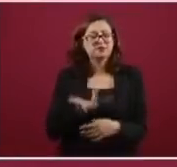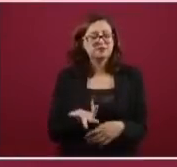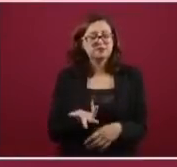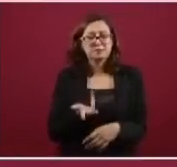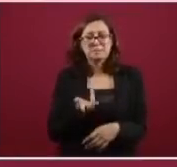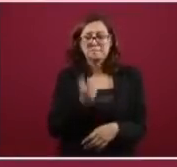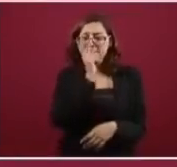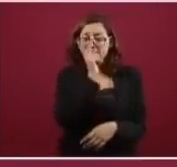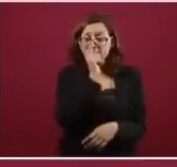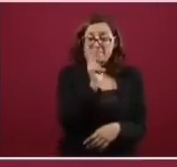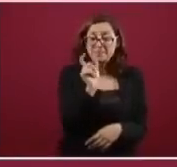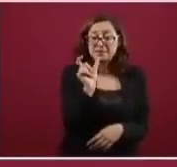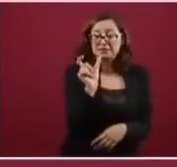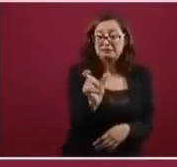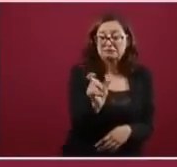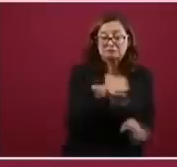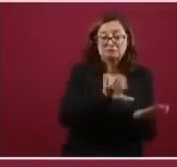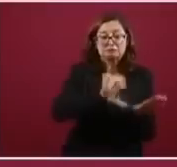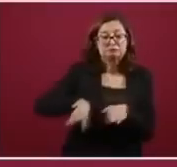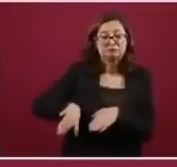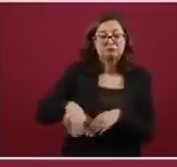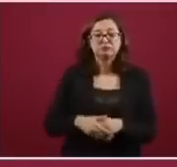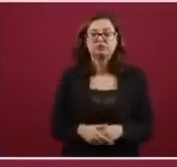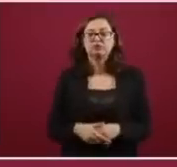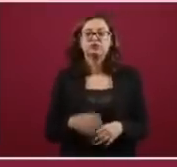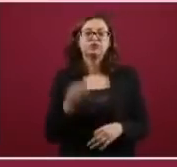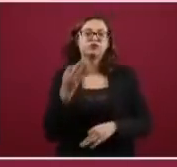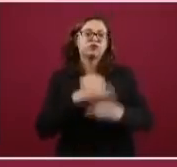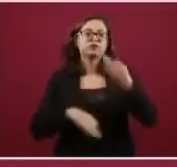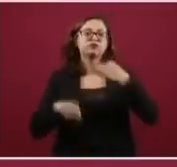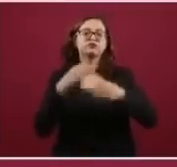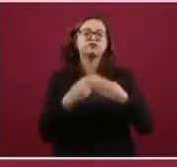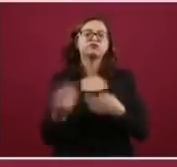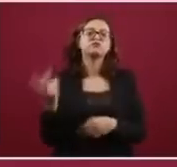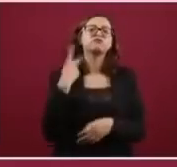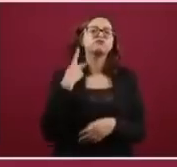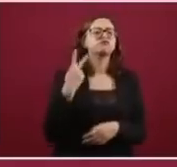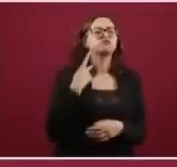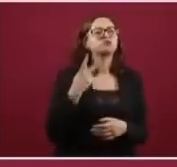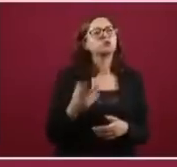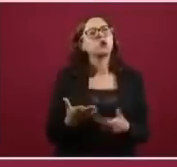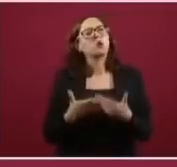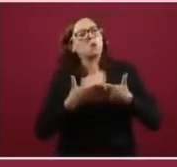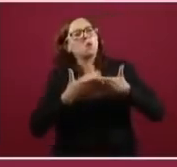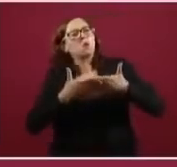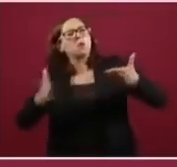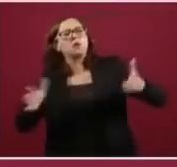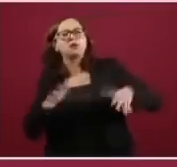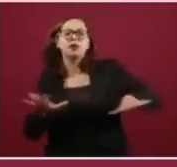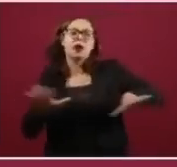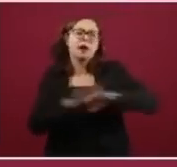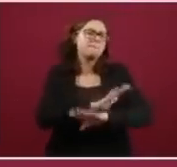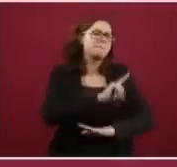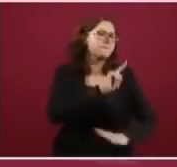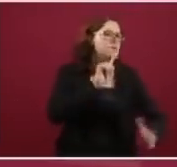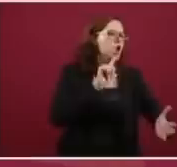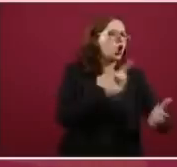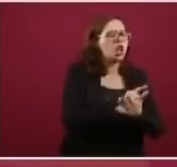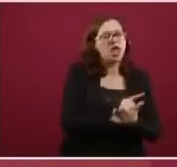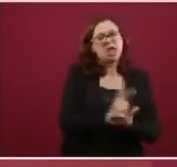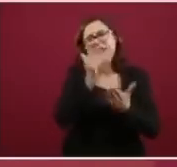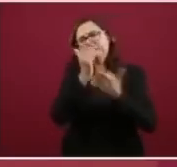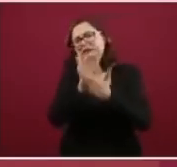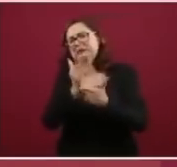todo lo que aparecía en el discurso tenía que ver con políticas públicas y con reformas estructurales y la